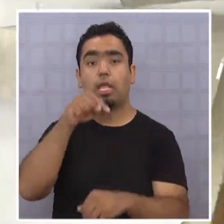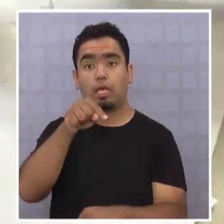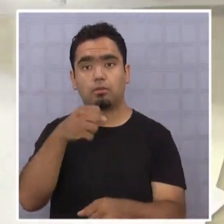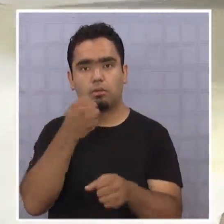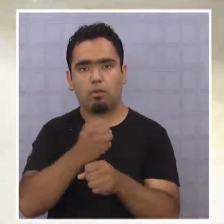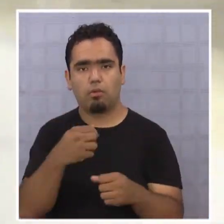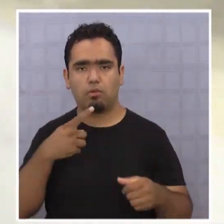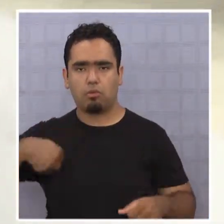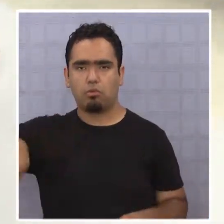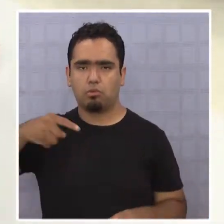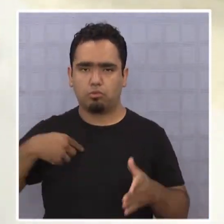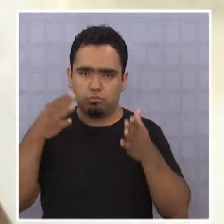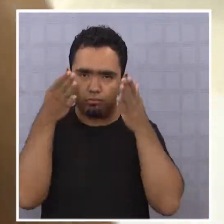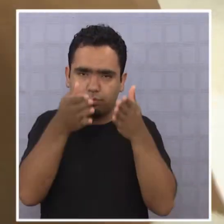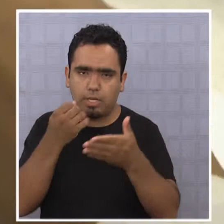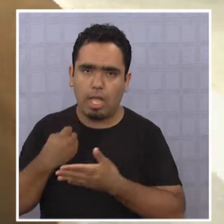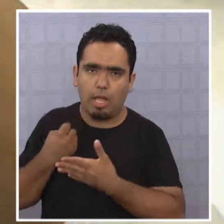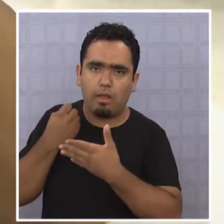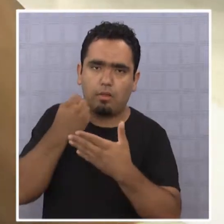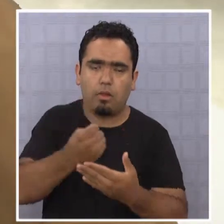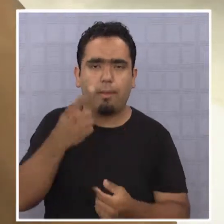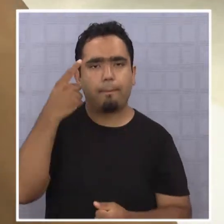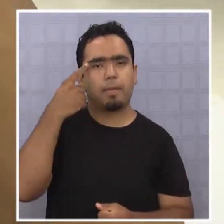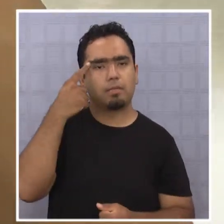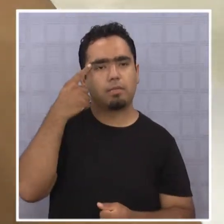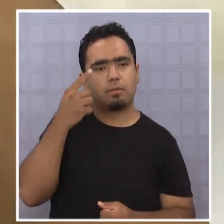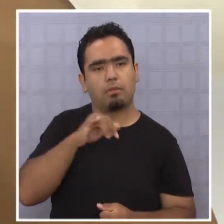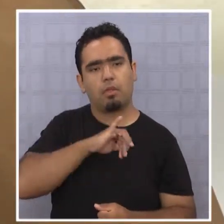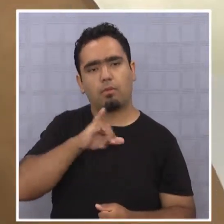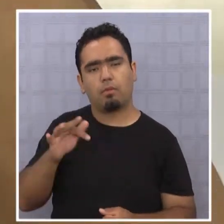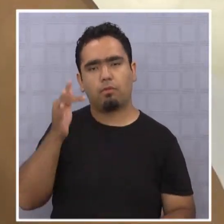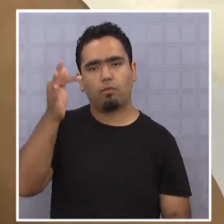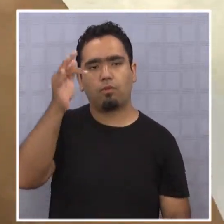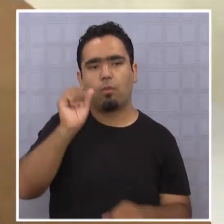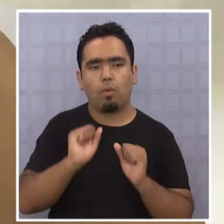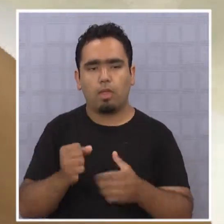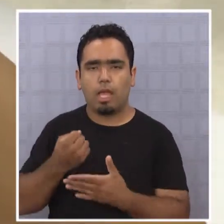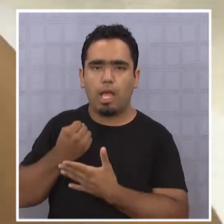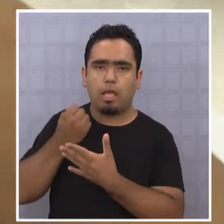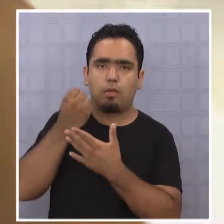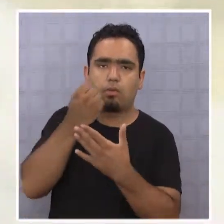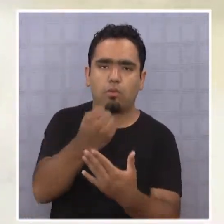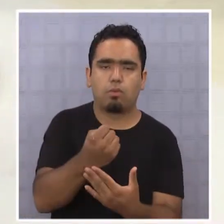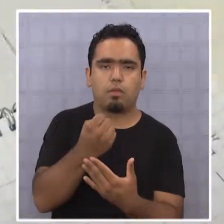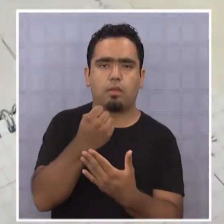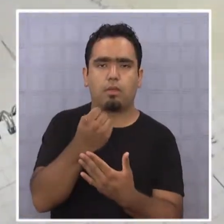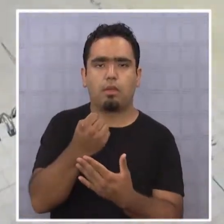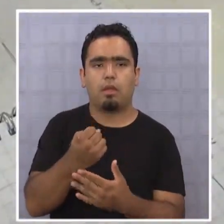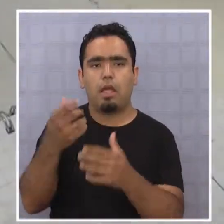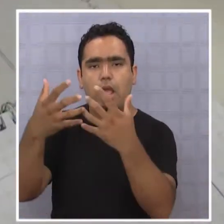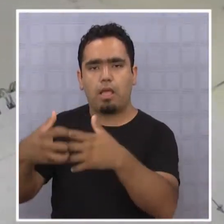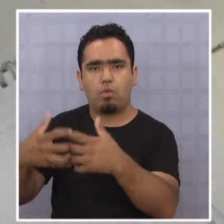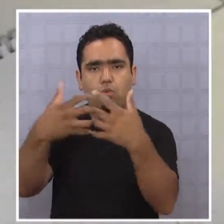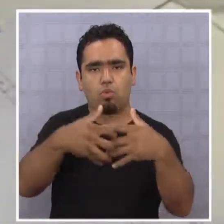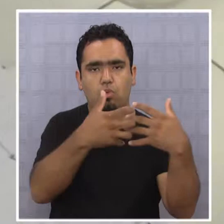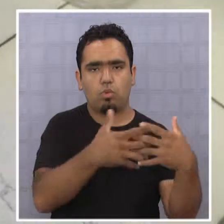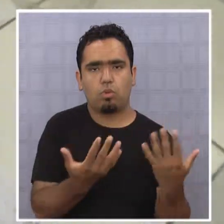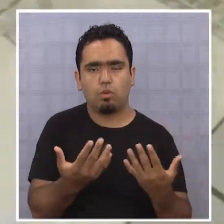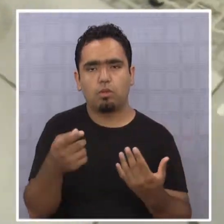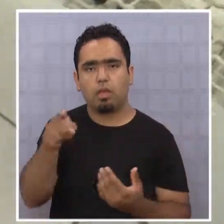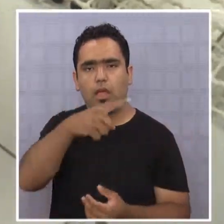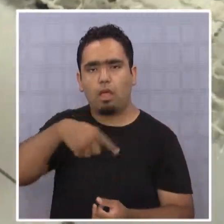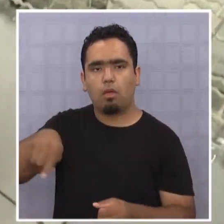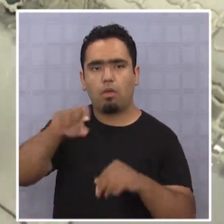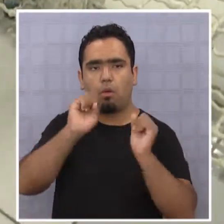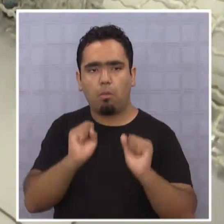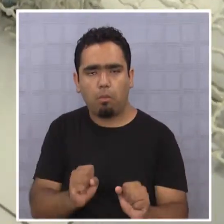y eso es lo que se está trabajando y eso es lo que nosotros estamos colaborando, y pensamos en algún momento que eso va a ayudar en todo caso